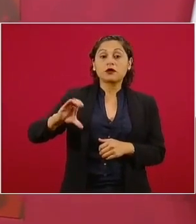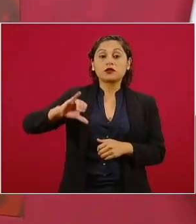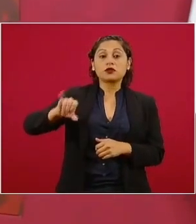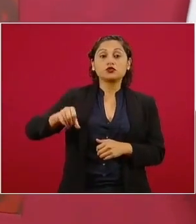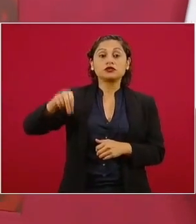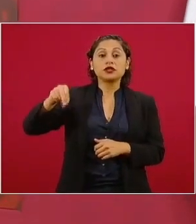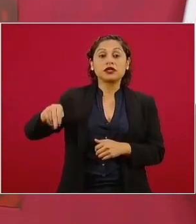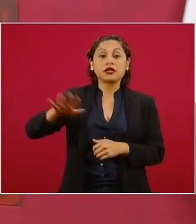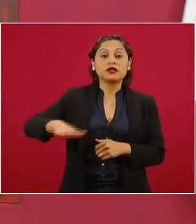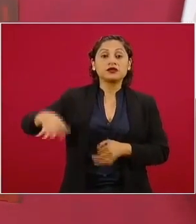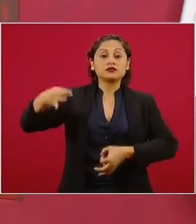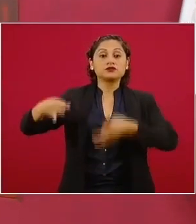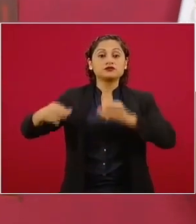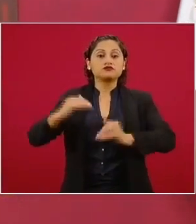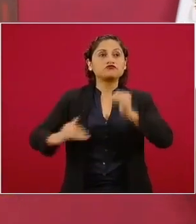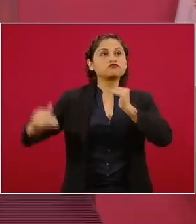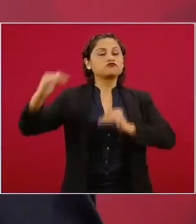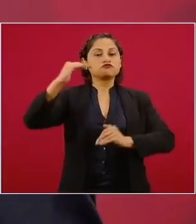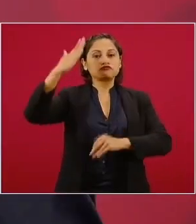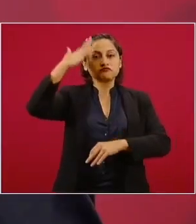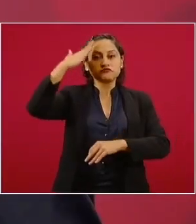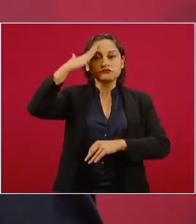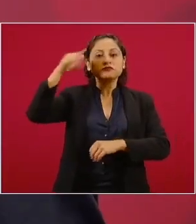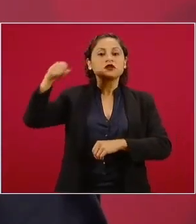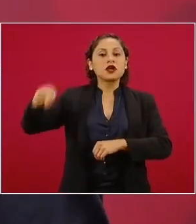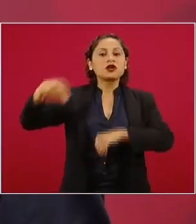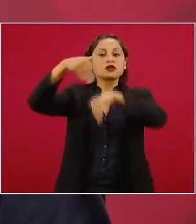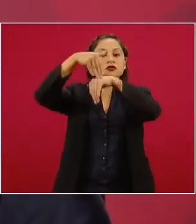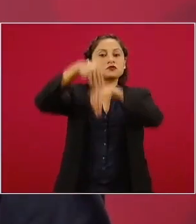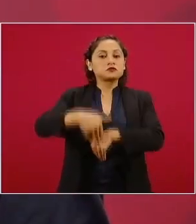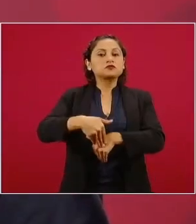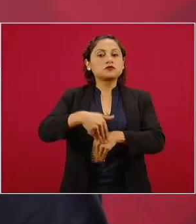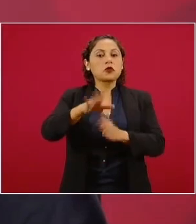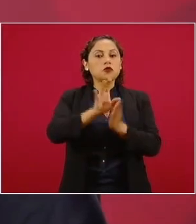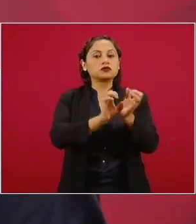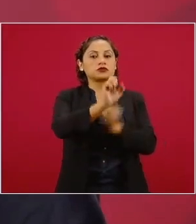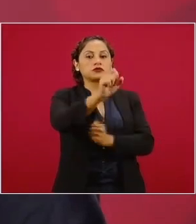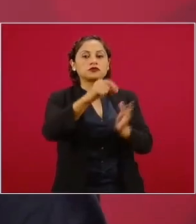al espíritu del artículo 39 de la Constitución,